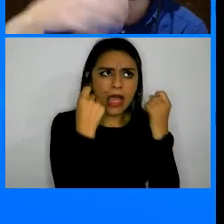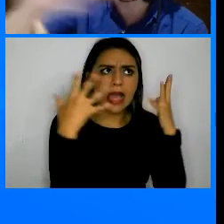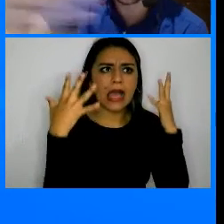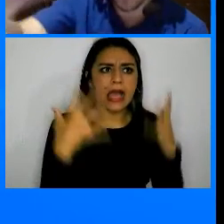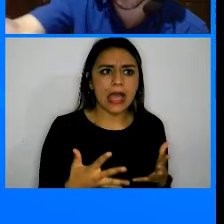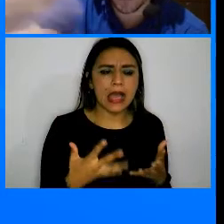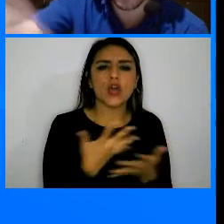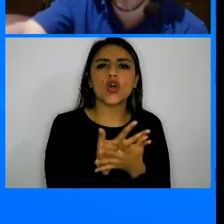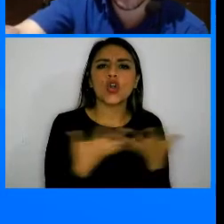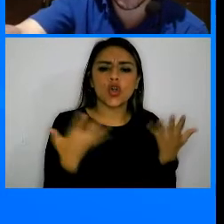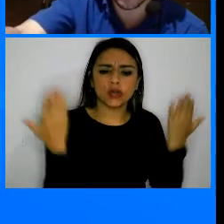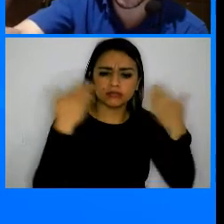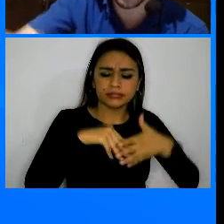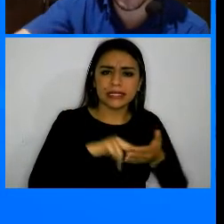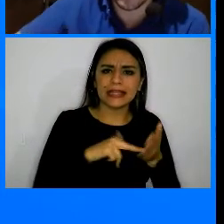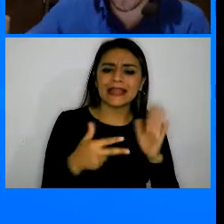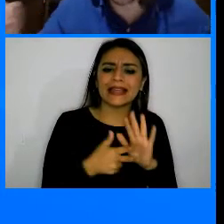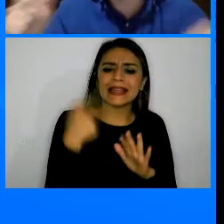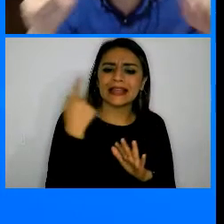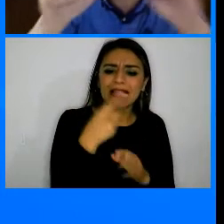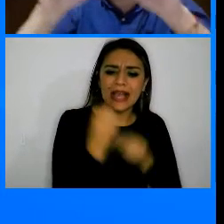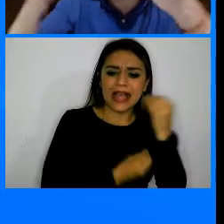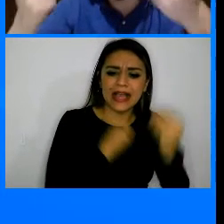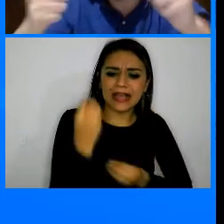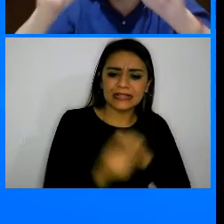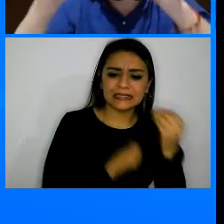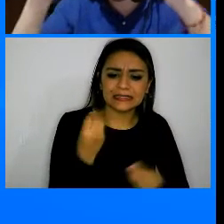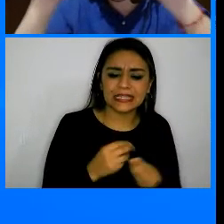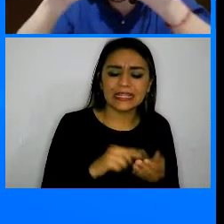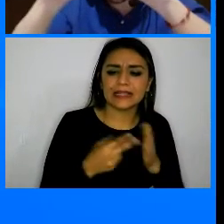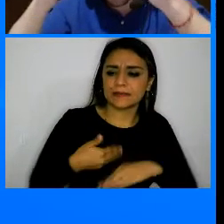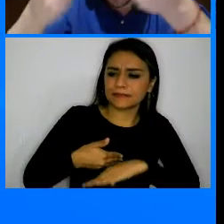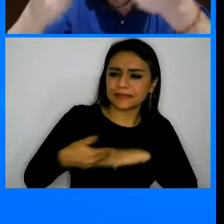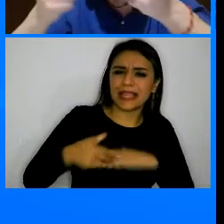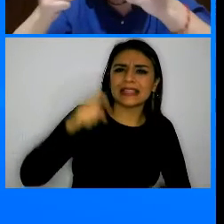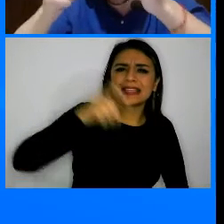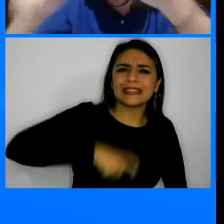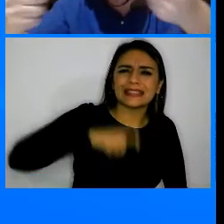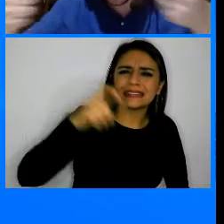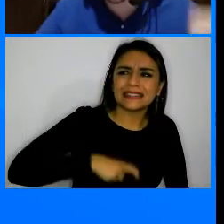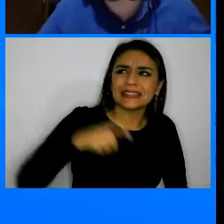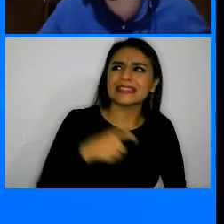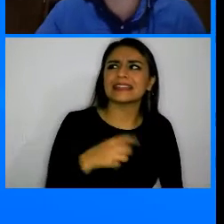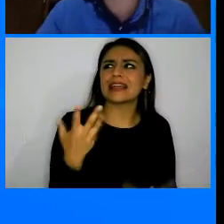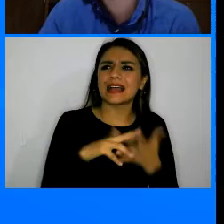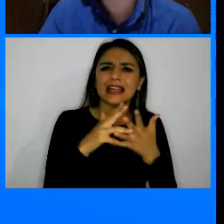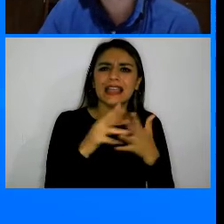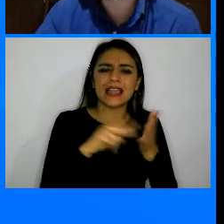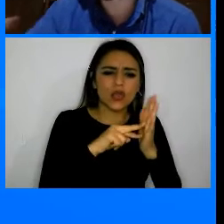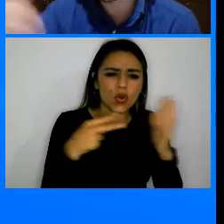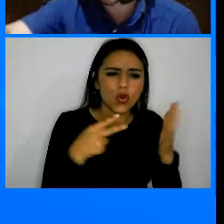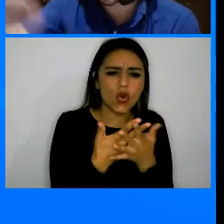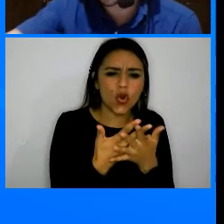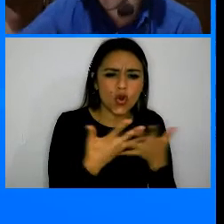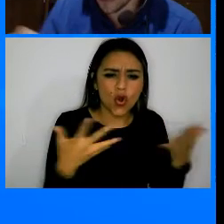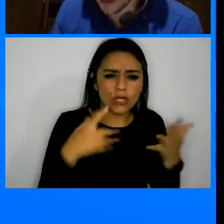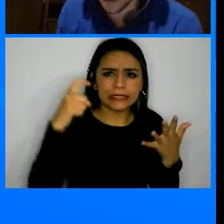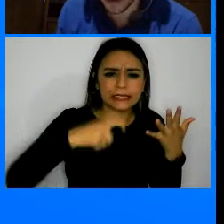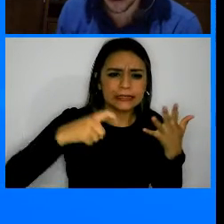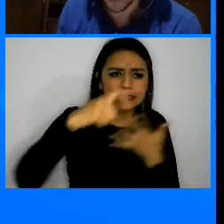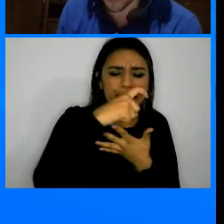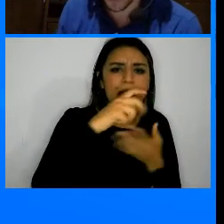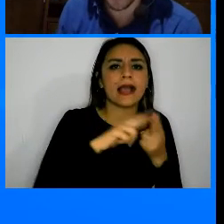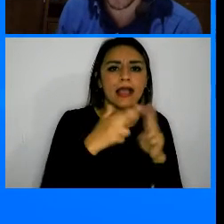las implicaciones que hay en hacer esta pieza, qué requiere, qué implica, qué técnicas implica, y eso nos ha permitido